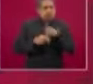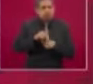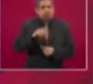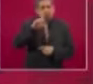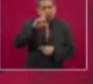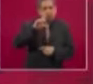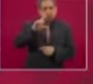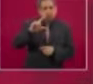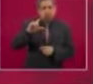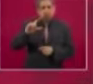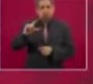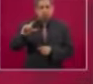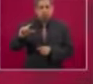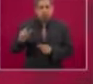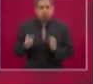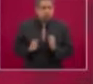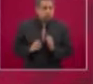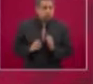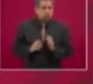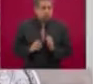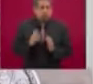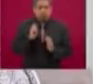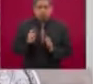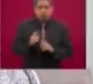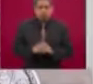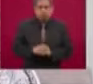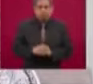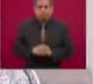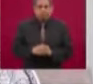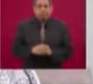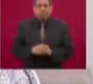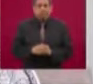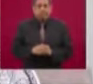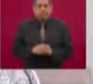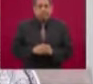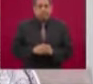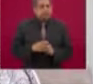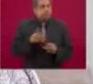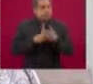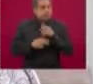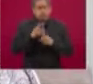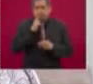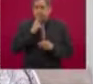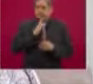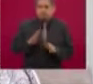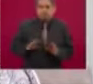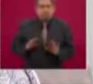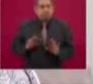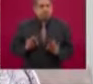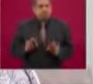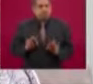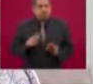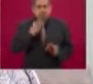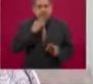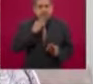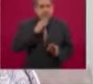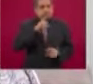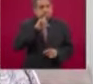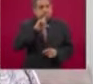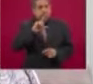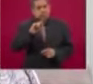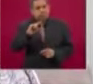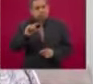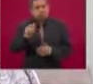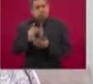pesos, pues no hay punto de comparación. Claro. Entre el 2000 y el 2018 se institucionalizó